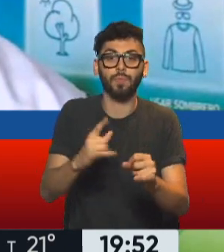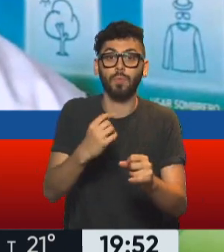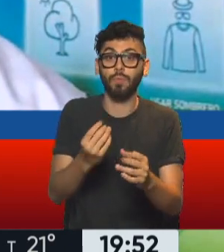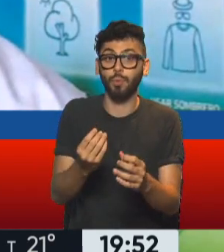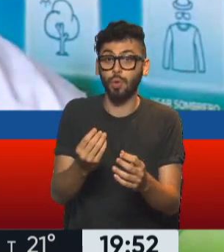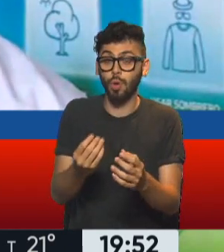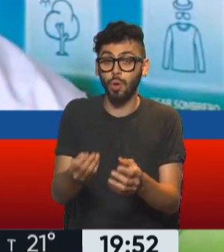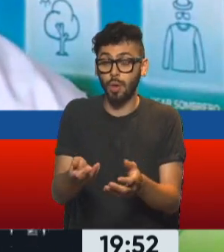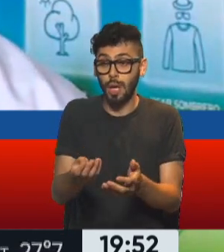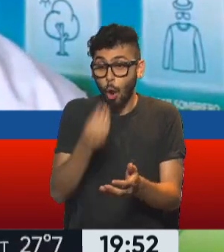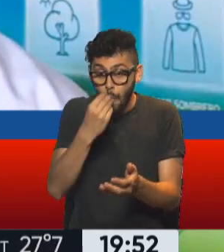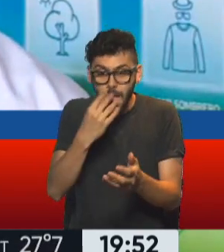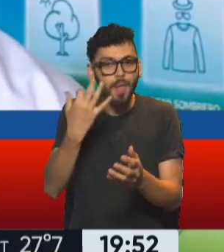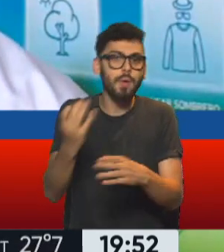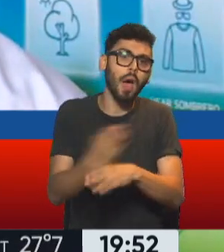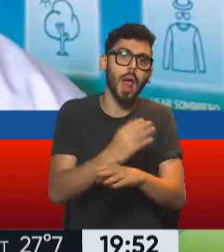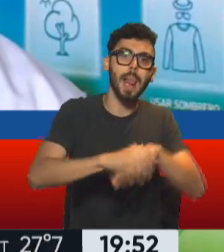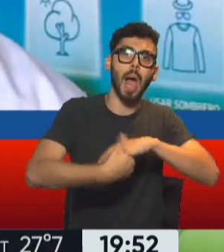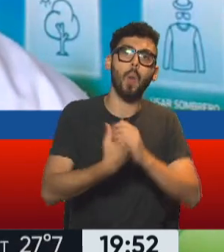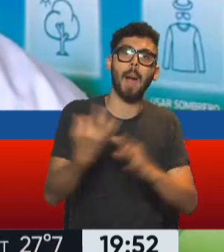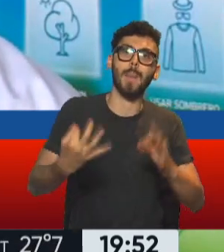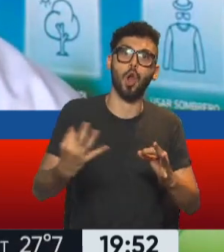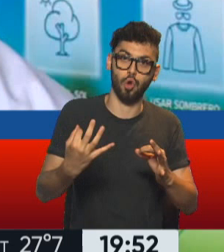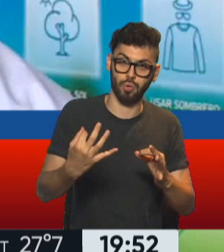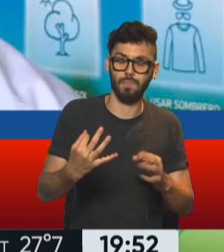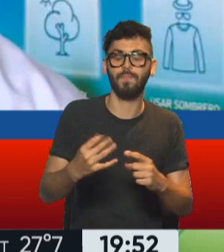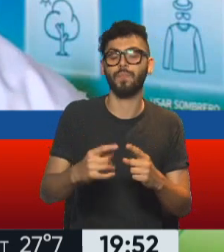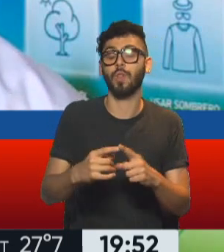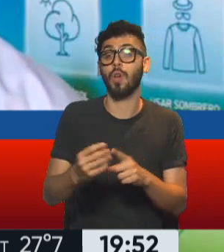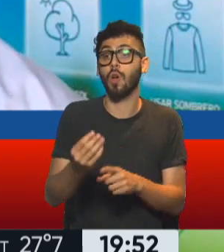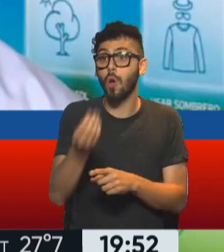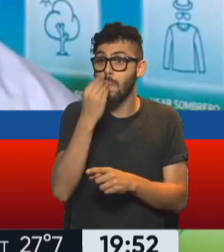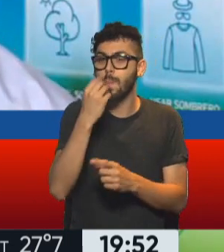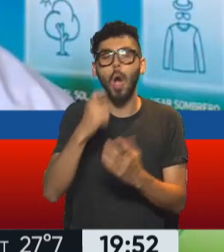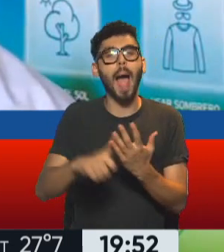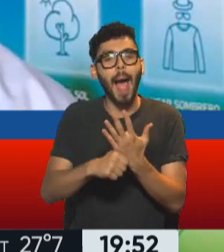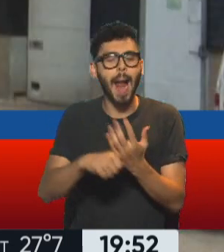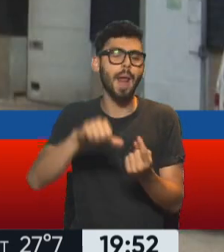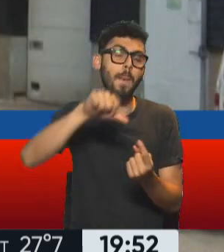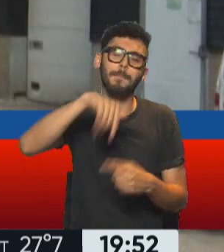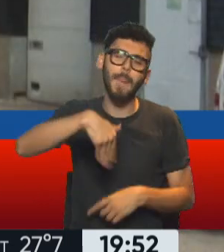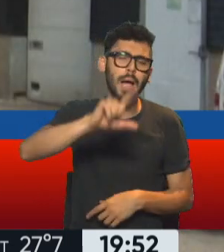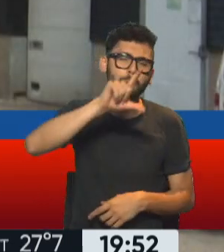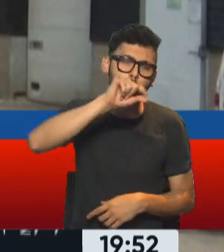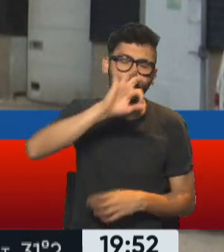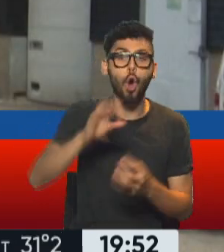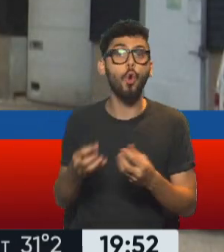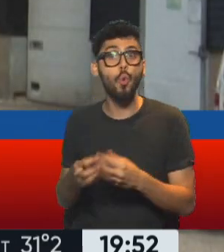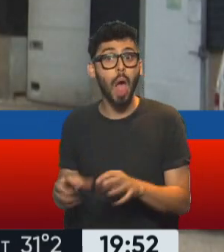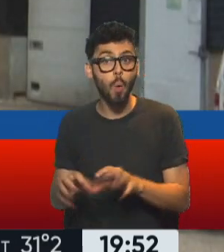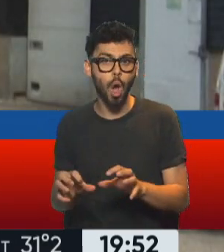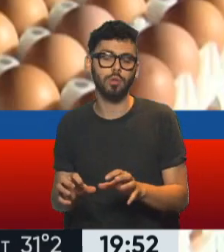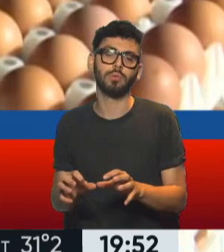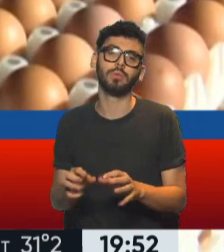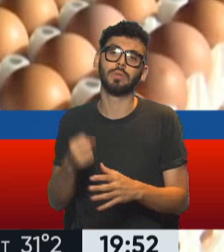manipular los alimentos. En el caso de alimentos de tipo carne, de pollo, sobre todo huevos, tener